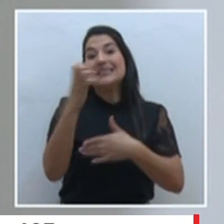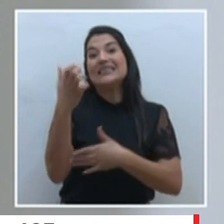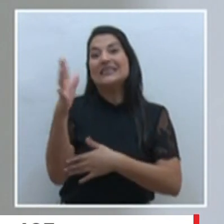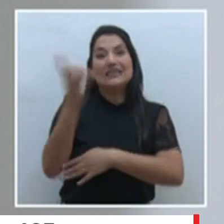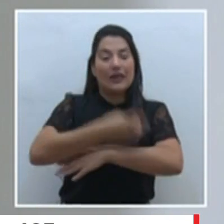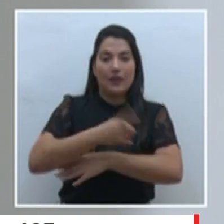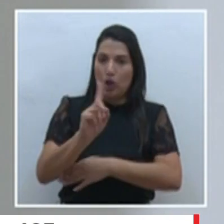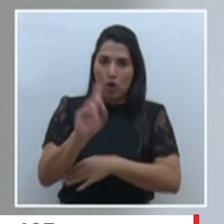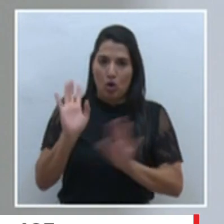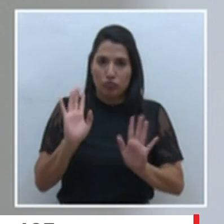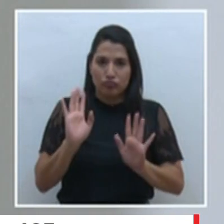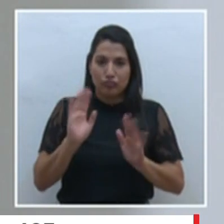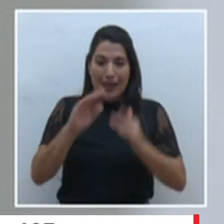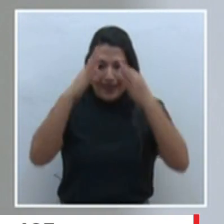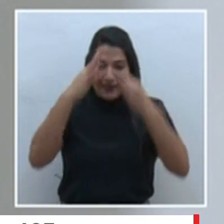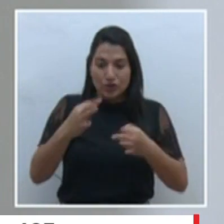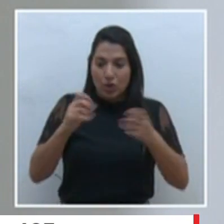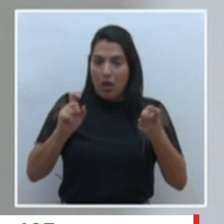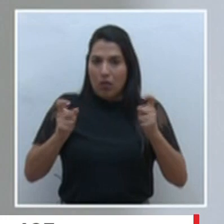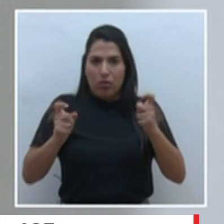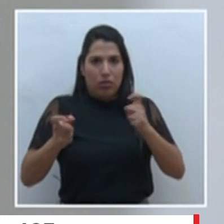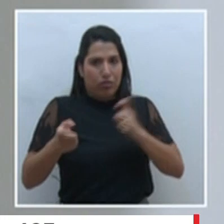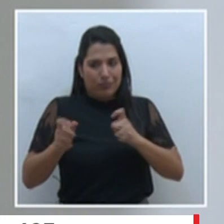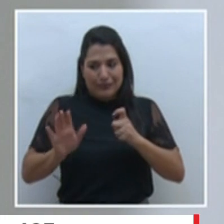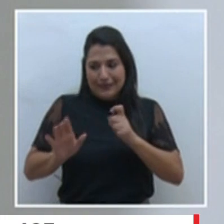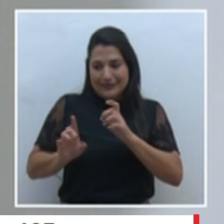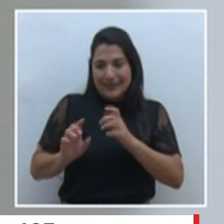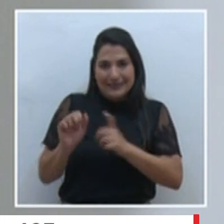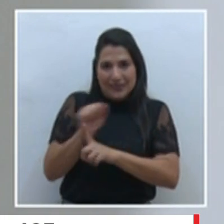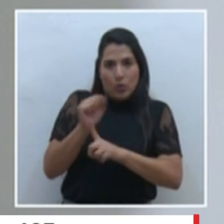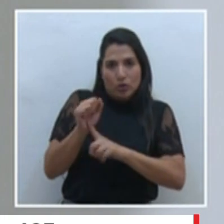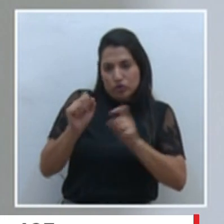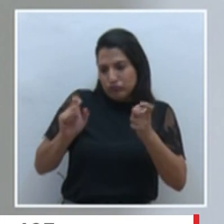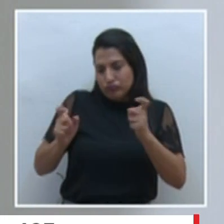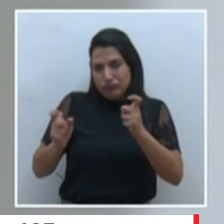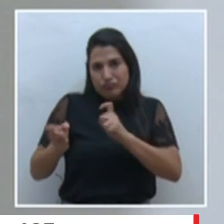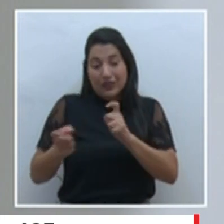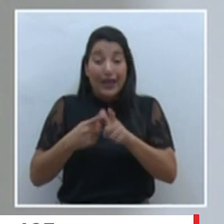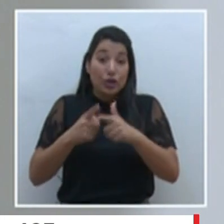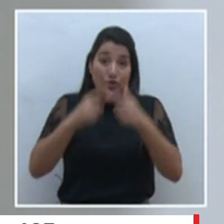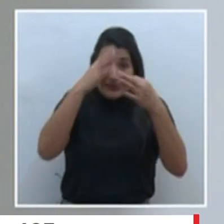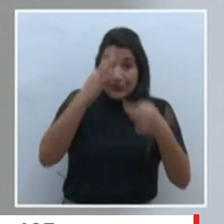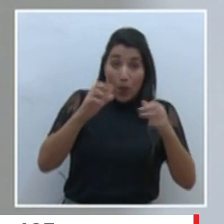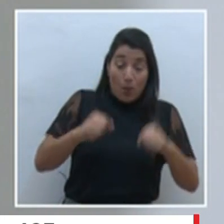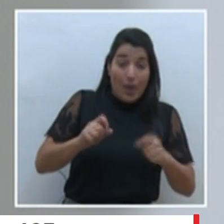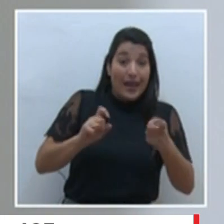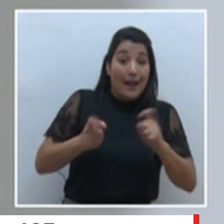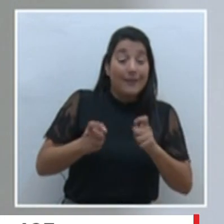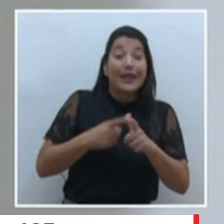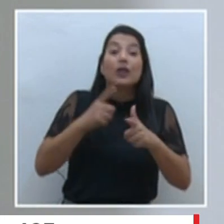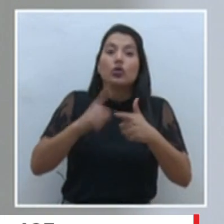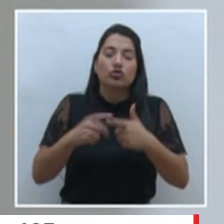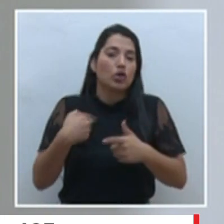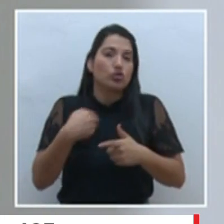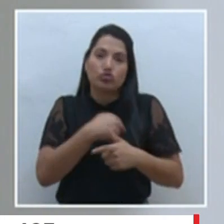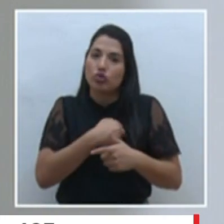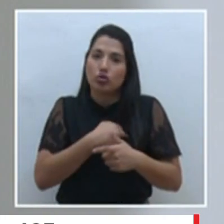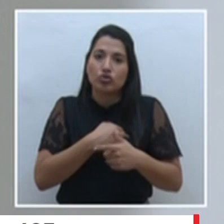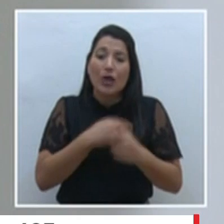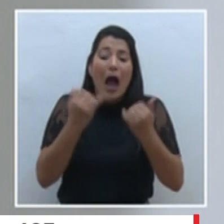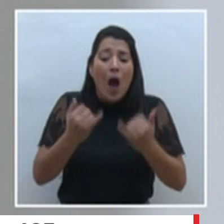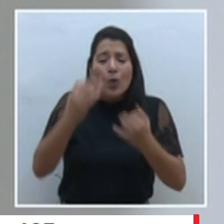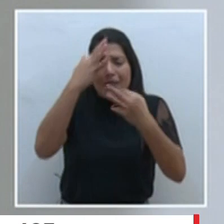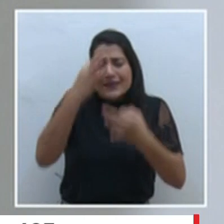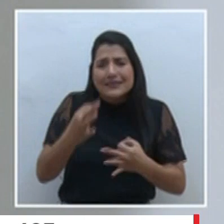dinámico, está en constante análisis, puede cambiar. Y en este momento, pues lo que corresponde es hacer ese tipo de acciones focalizadas a